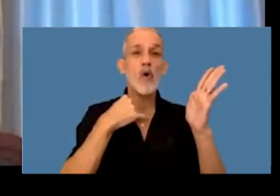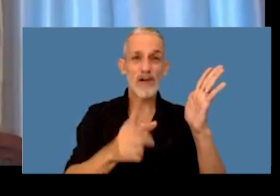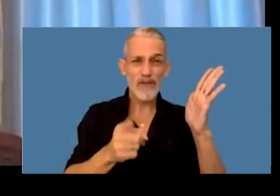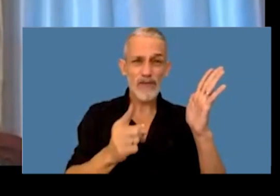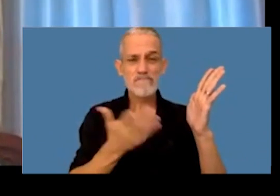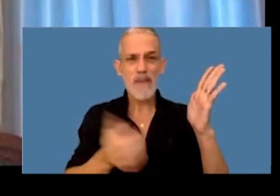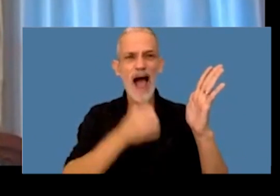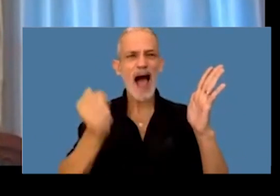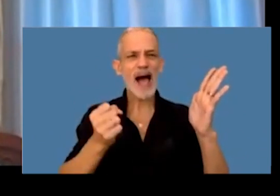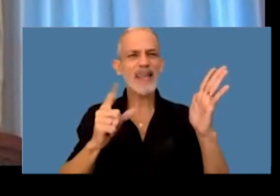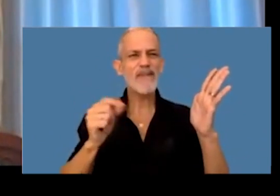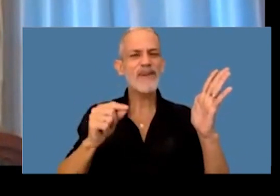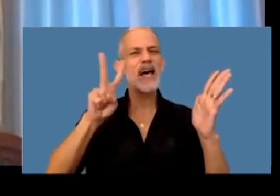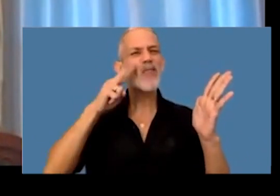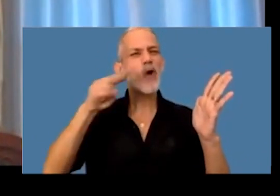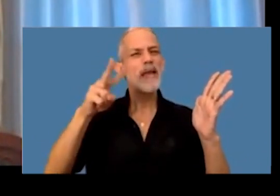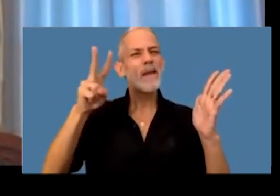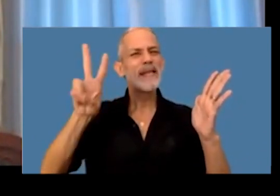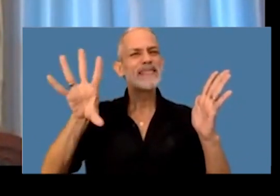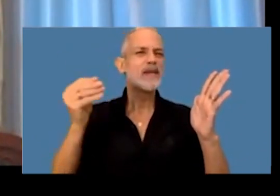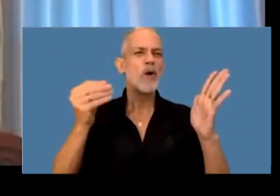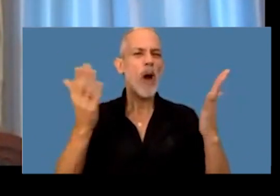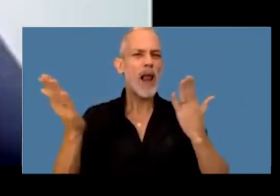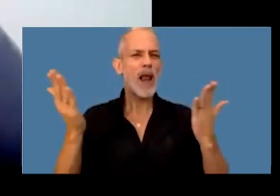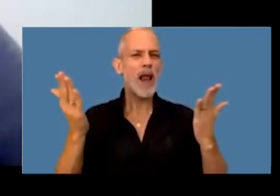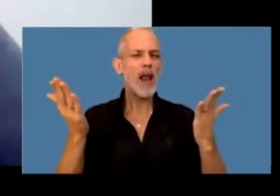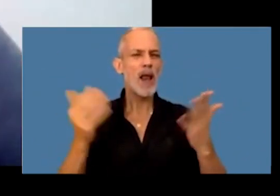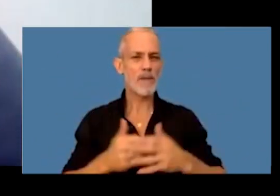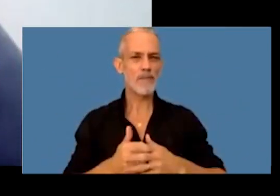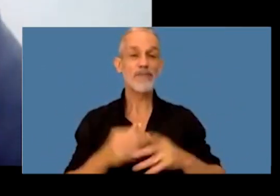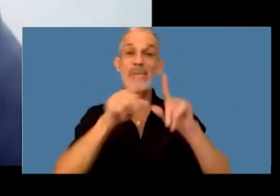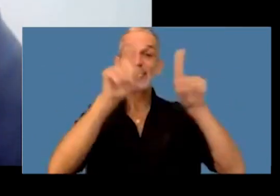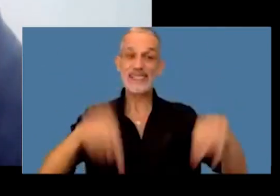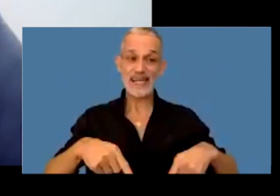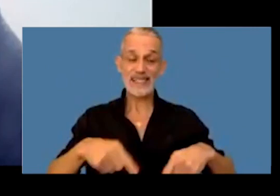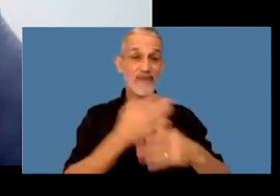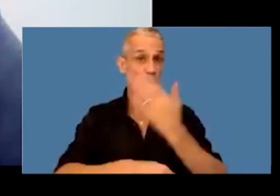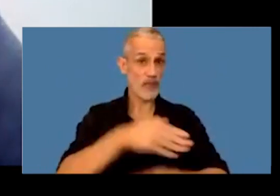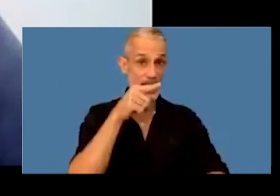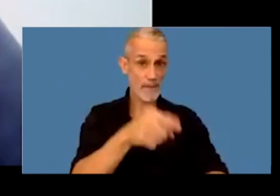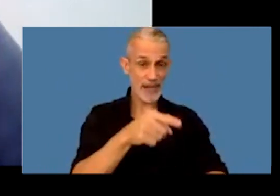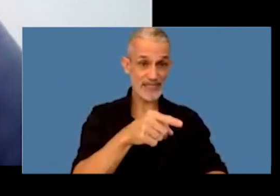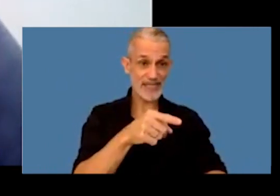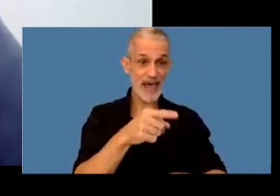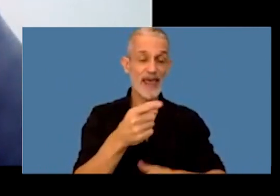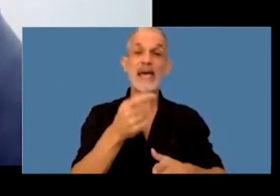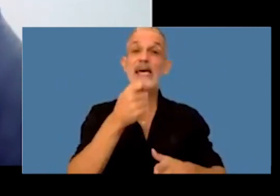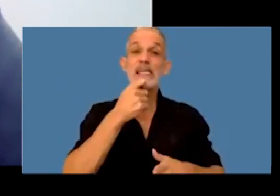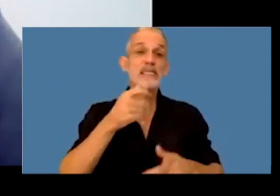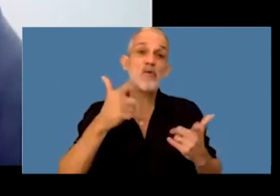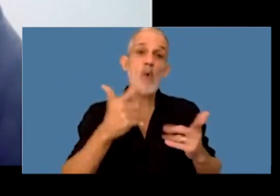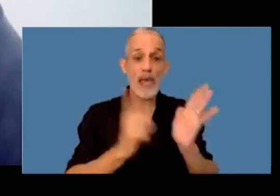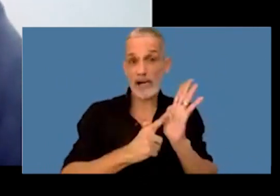la fecha de vencimiento del 2025. Los certificados de discapacidad van, mientras que no haya ninguna